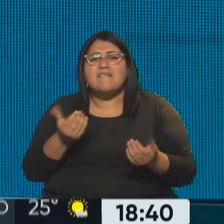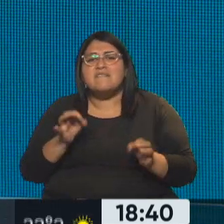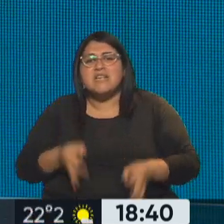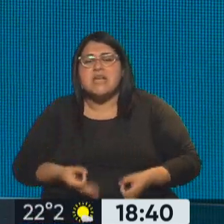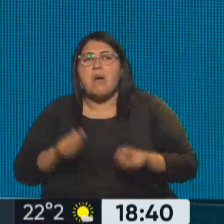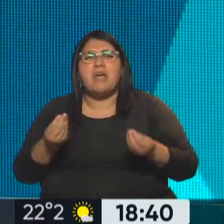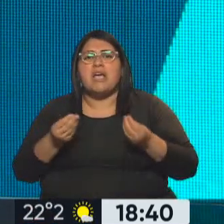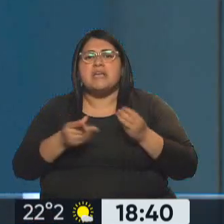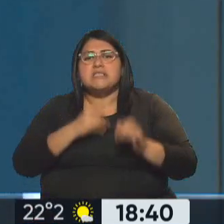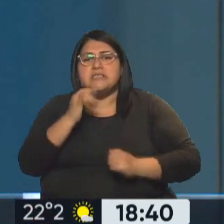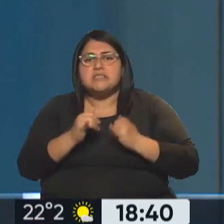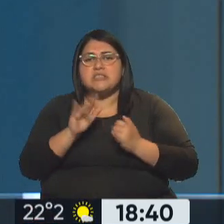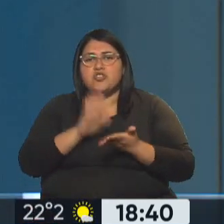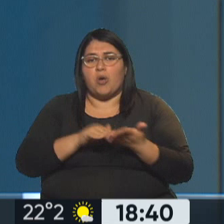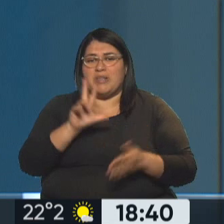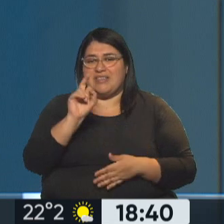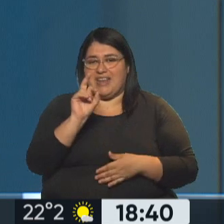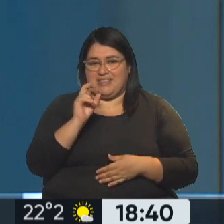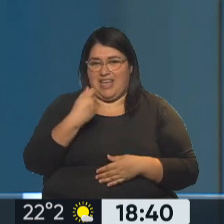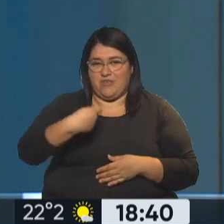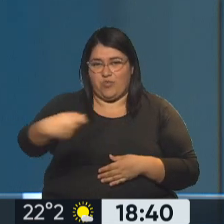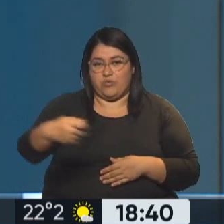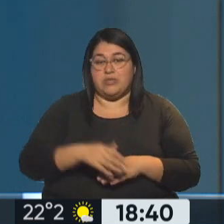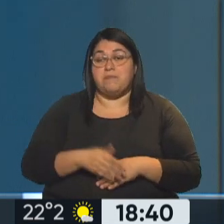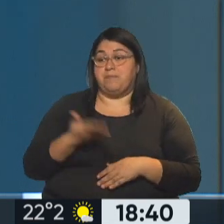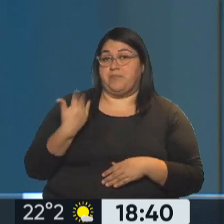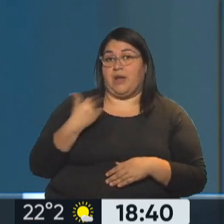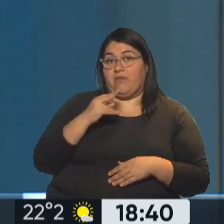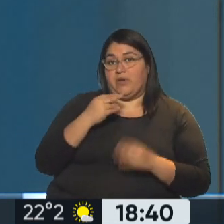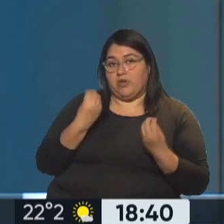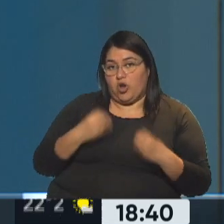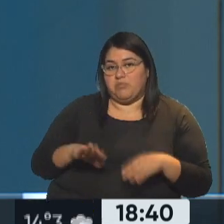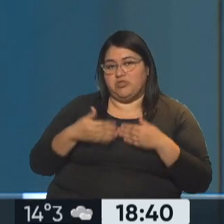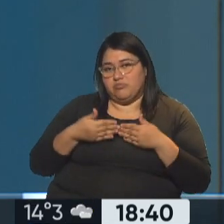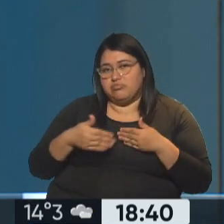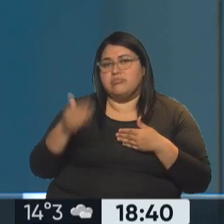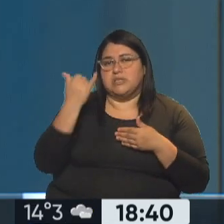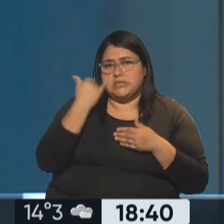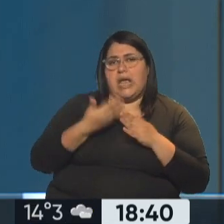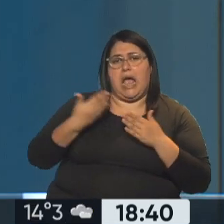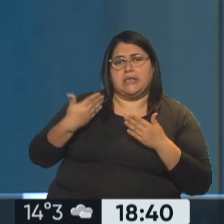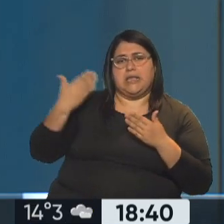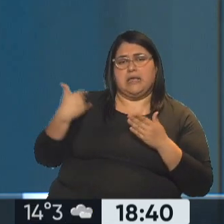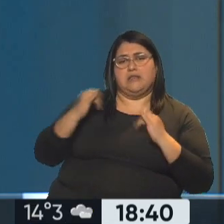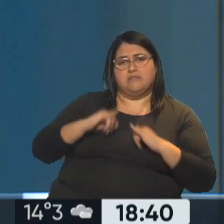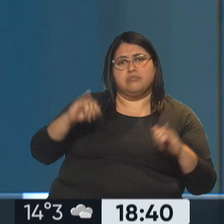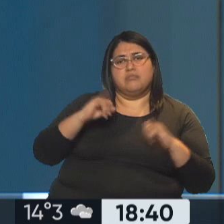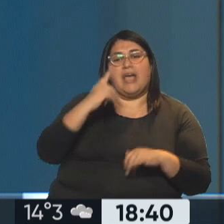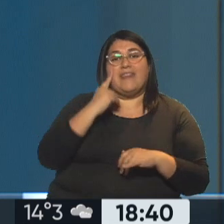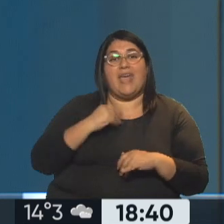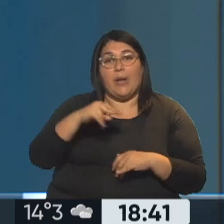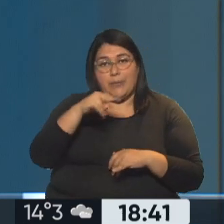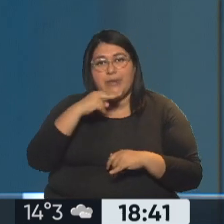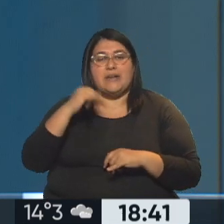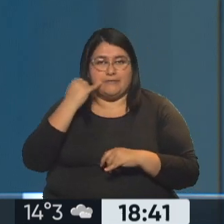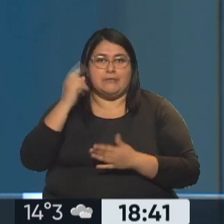detalles de cómo concretarlo. Bien, sí, se empezó a implementar desde el día viernes, hacía unos días que ya lo venían anunciando, el día viernes efectivamente se comenzó